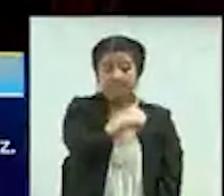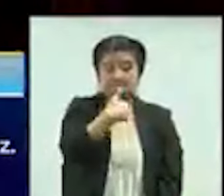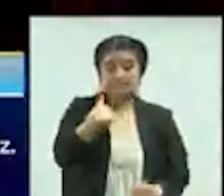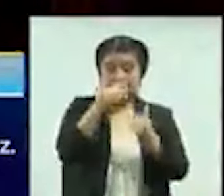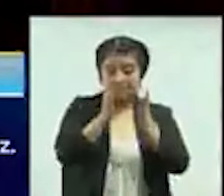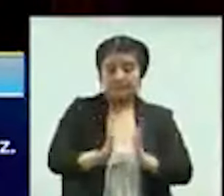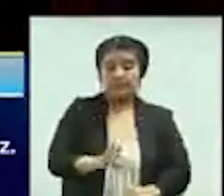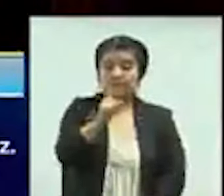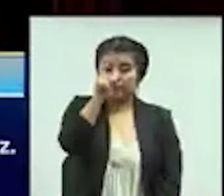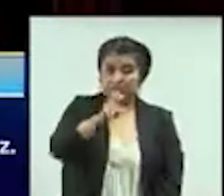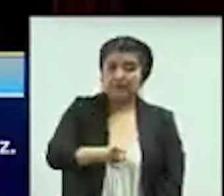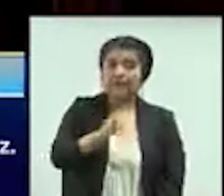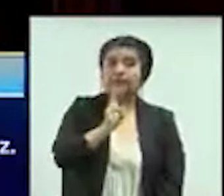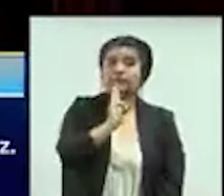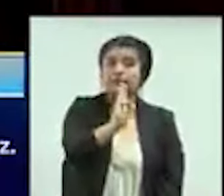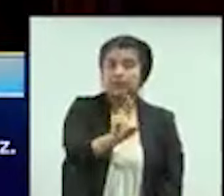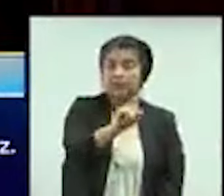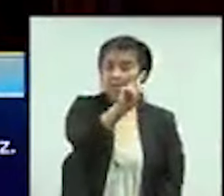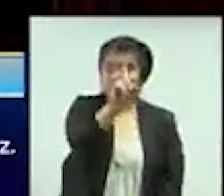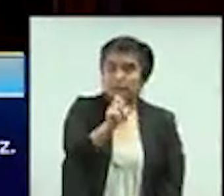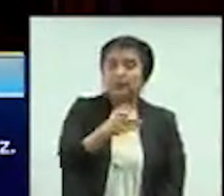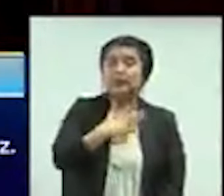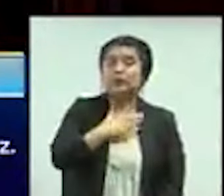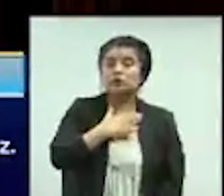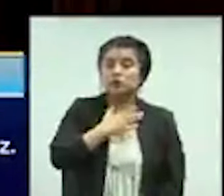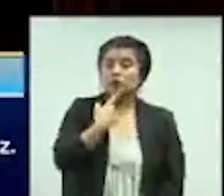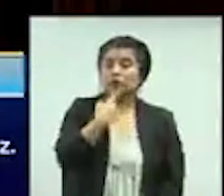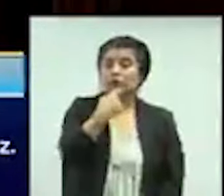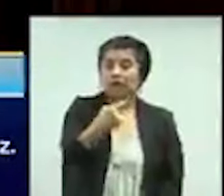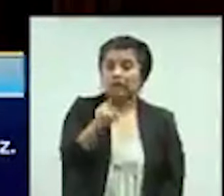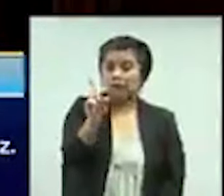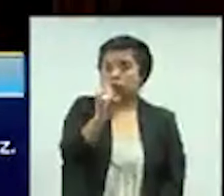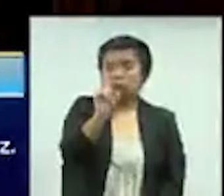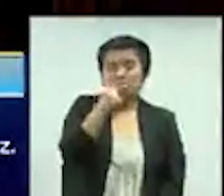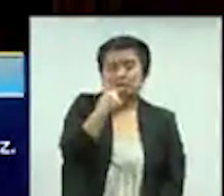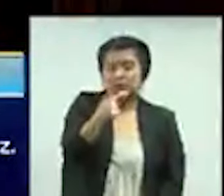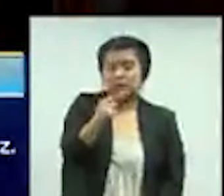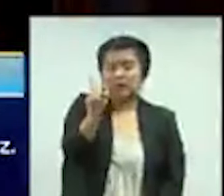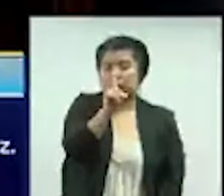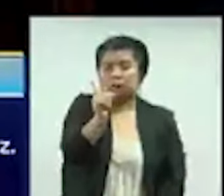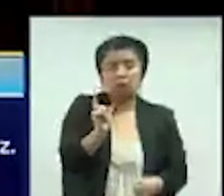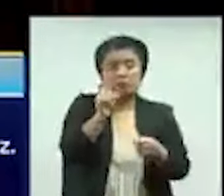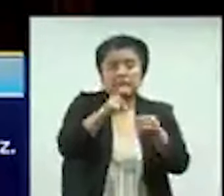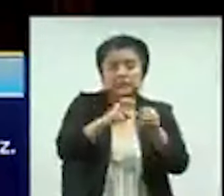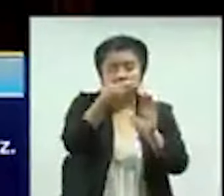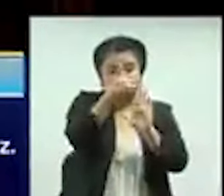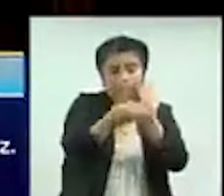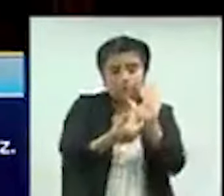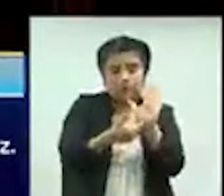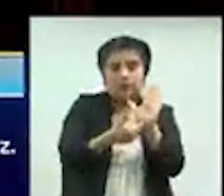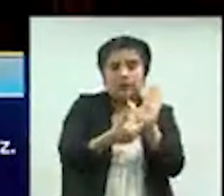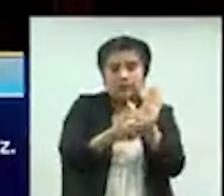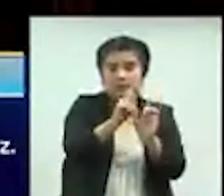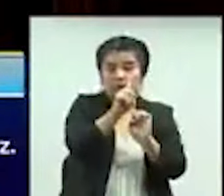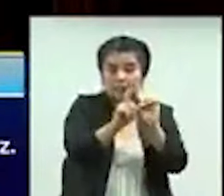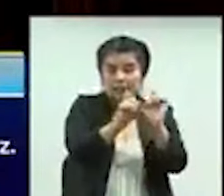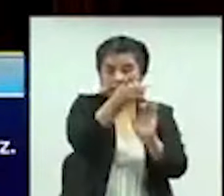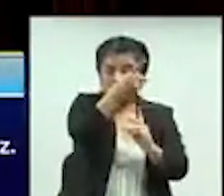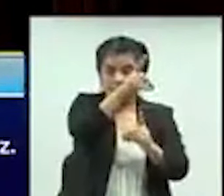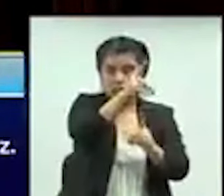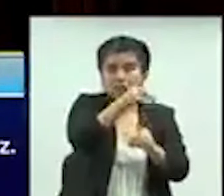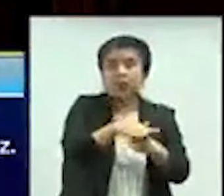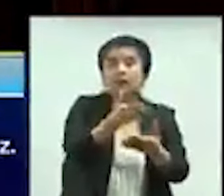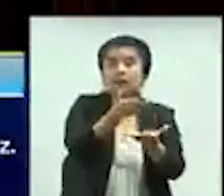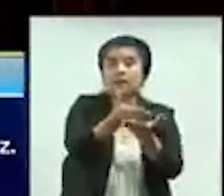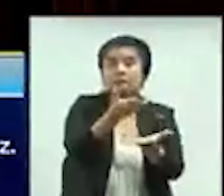que responder la pregunta que le realicé. No puede decir de que no es parte porque está claramente dentro del cuestionario. Así que le pido